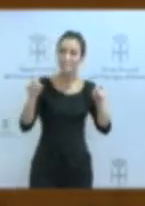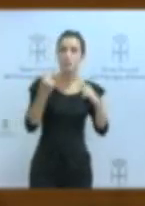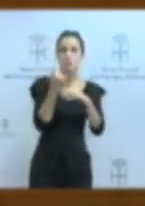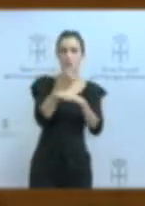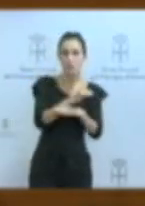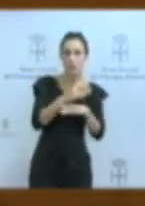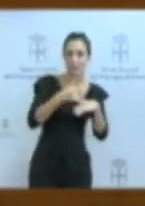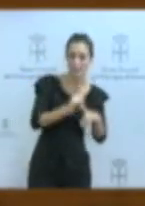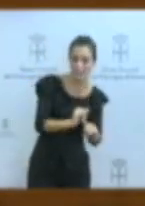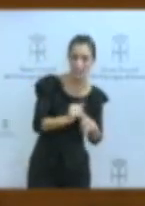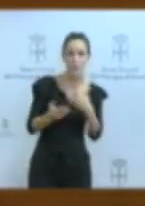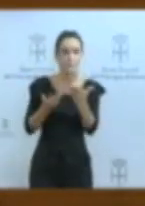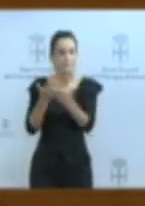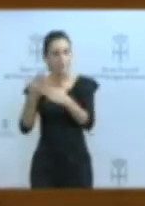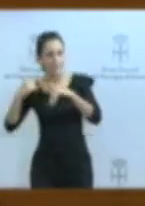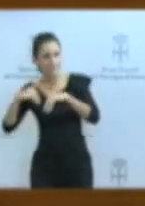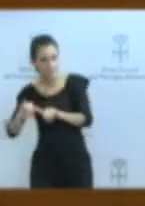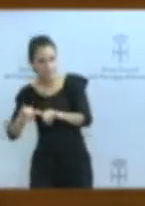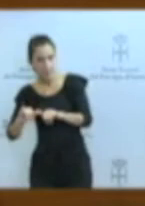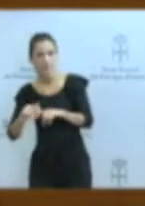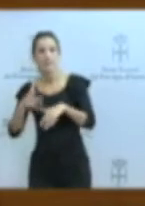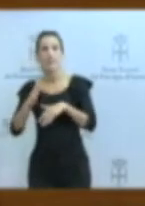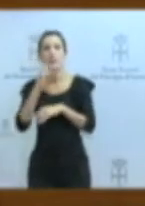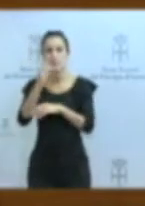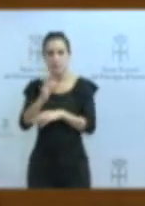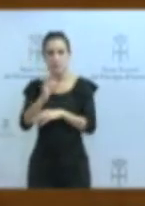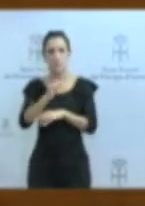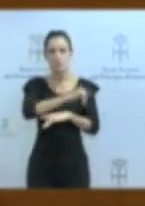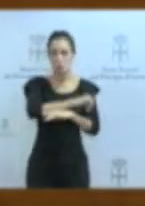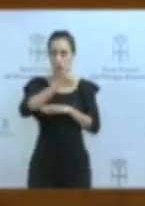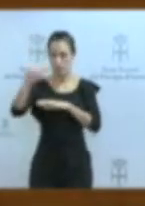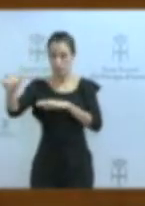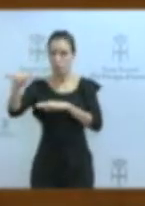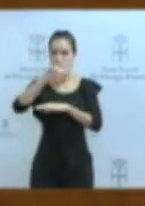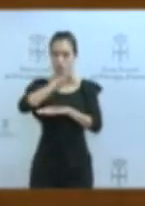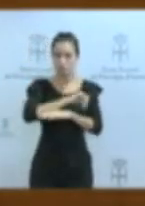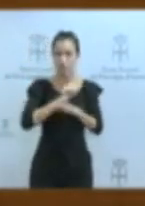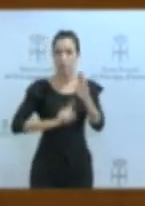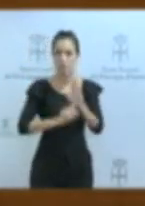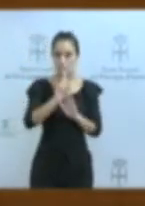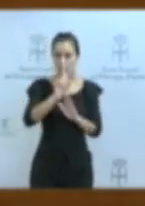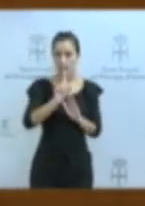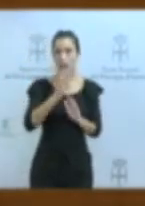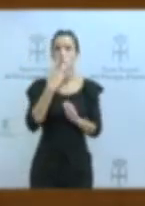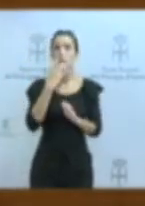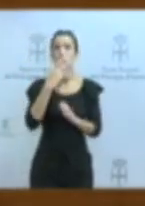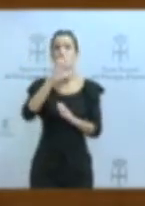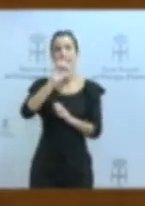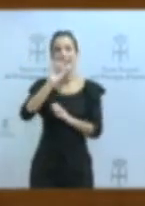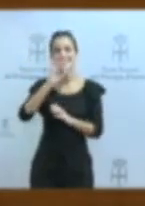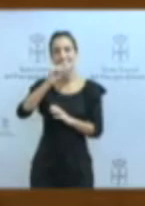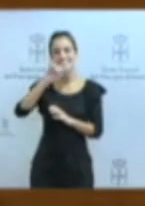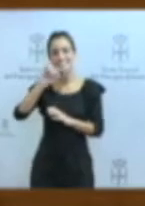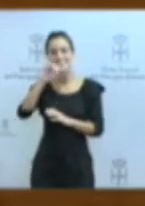estaban desarrollando una conexión, en este caso, pues, por ejemplo, de EasyJet, y que anunciaron que la iban a dejar de